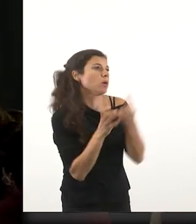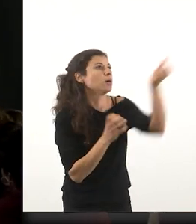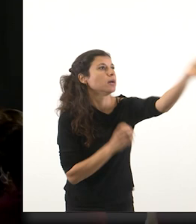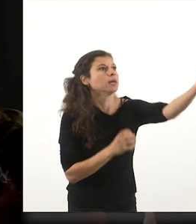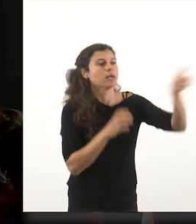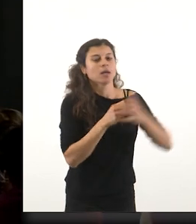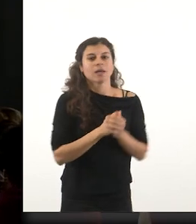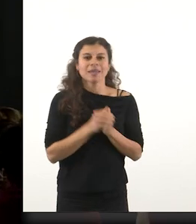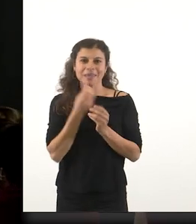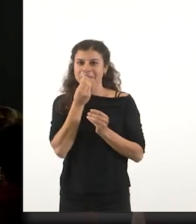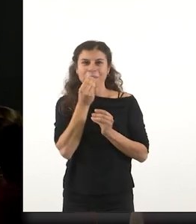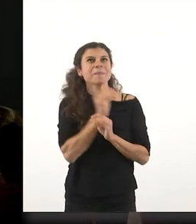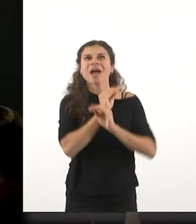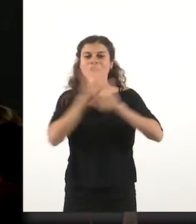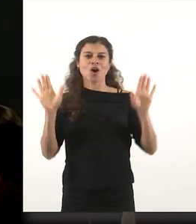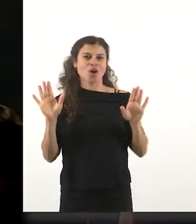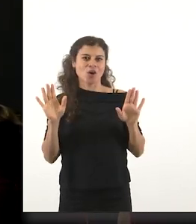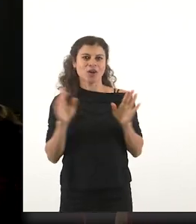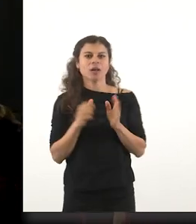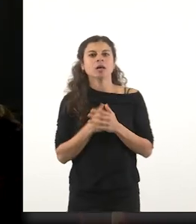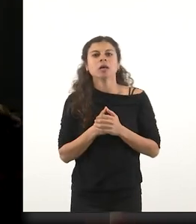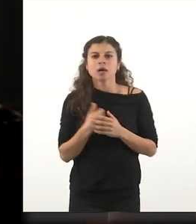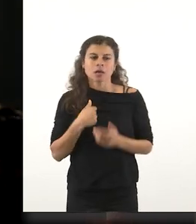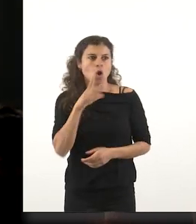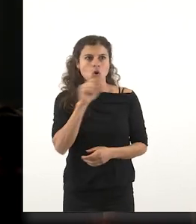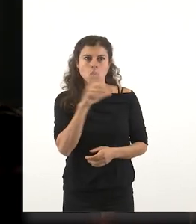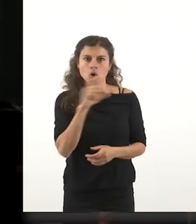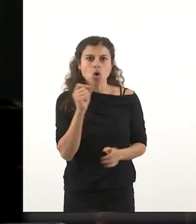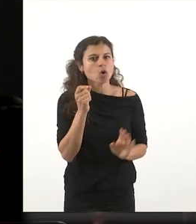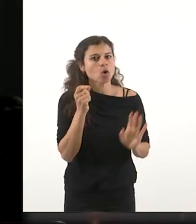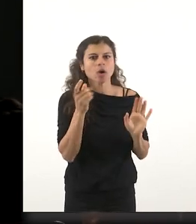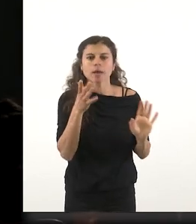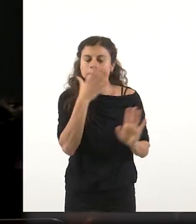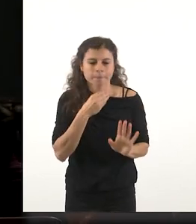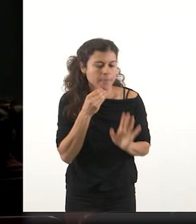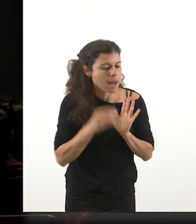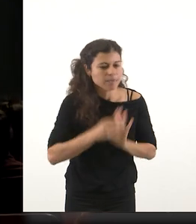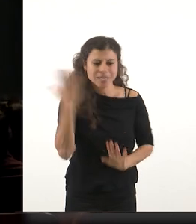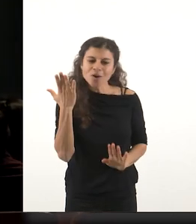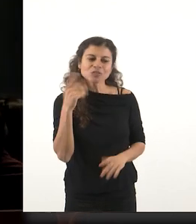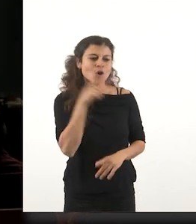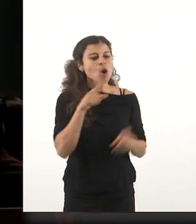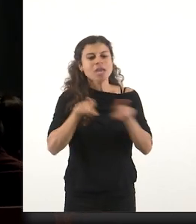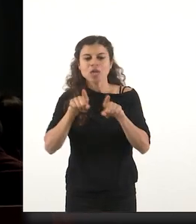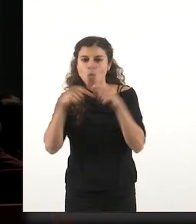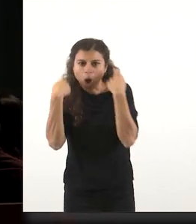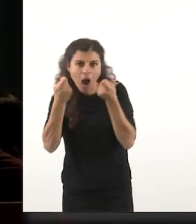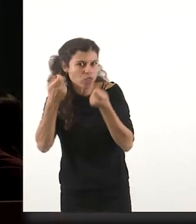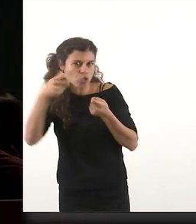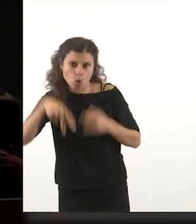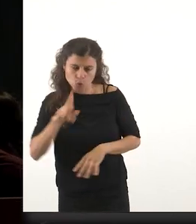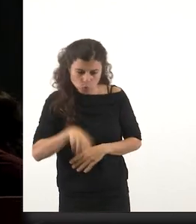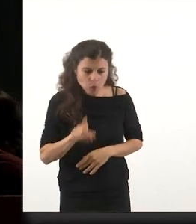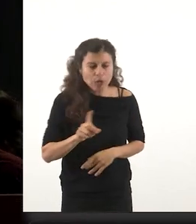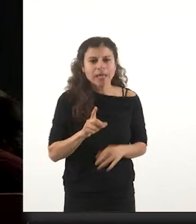hija, mejor que antes. Que yo me lo ocurre mucho porque dije, Lolo es un chico maravilloso, que no es un machirulo como Antonio, que no es celoso. Hasta que en 8 meses, cada vez que me